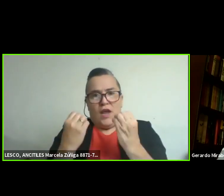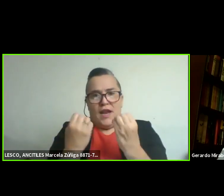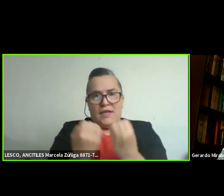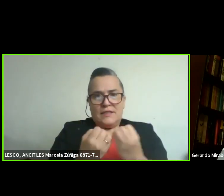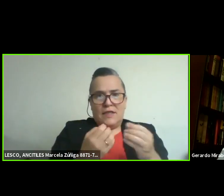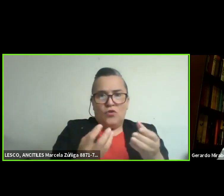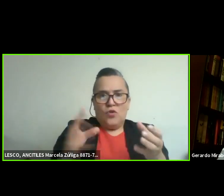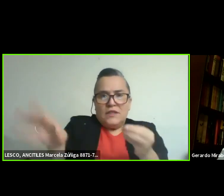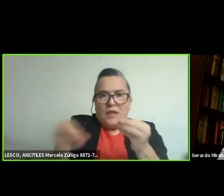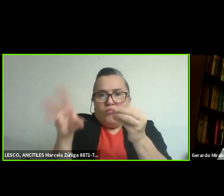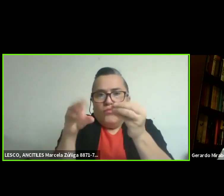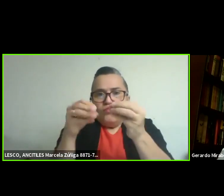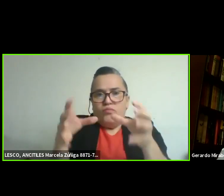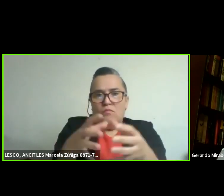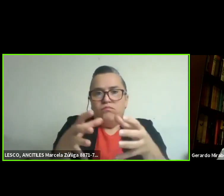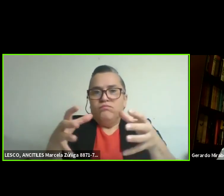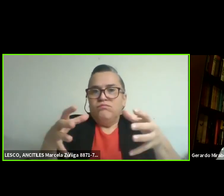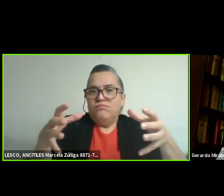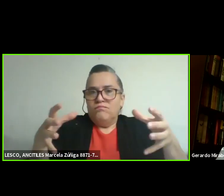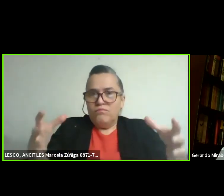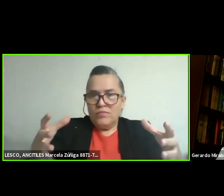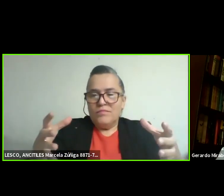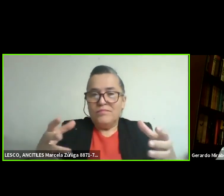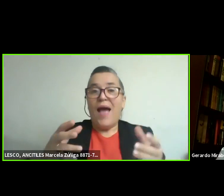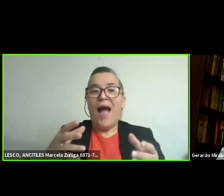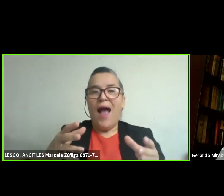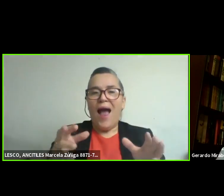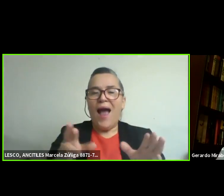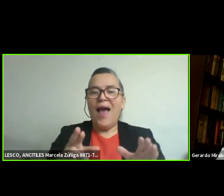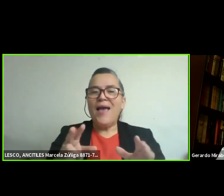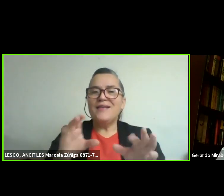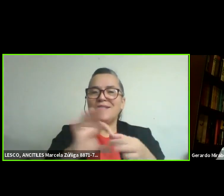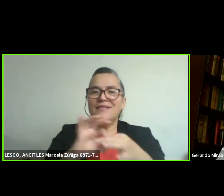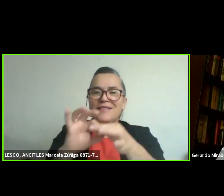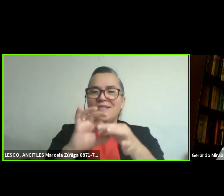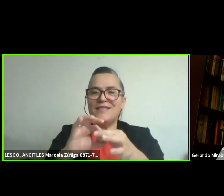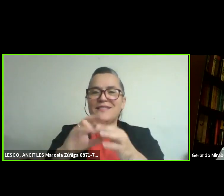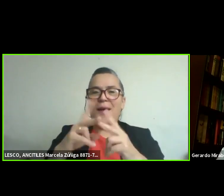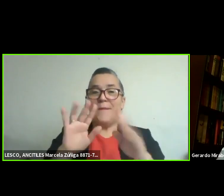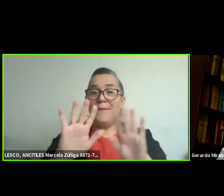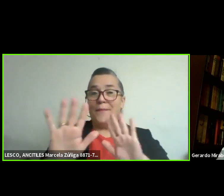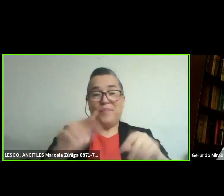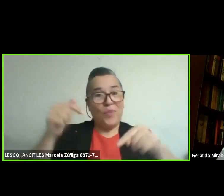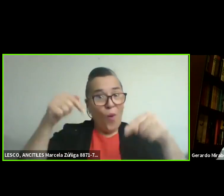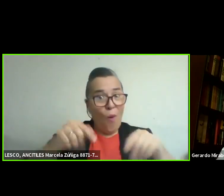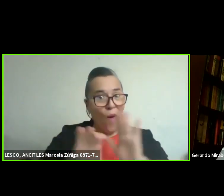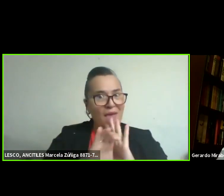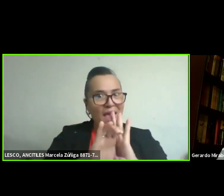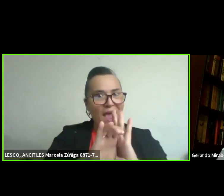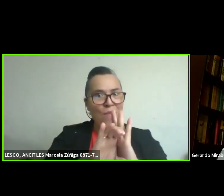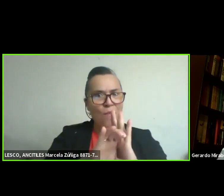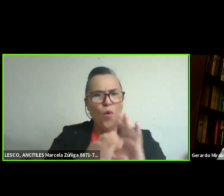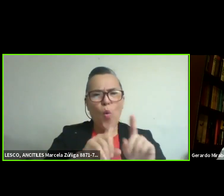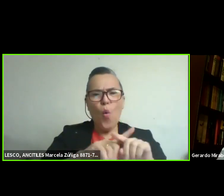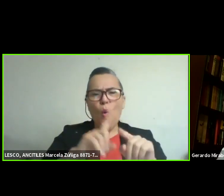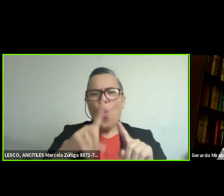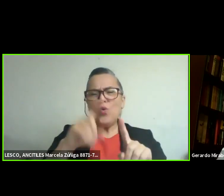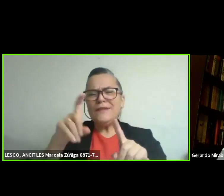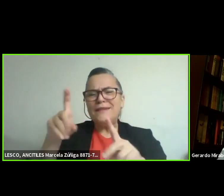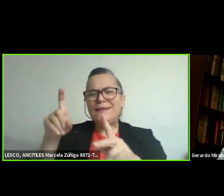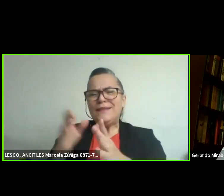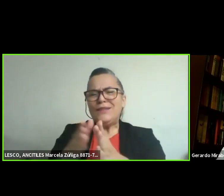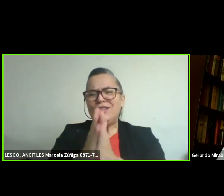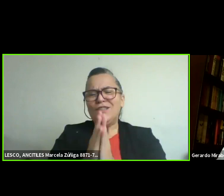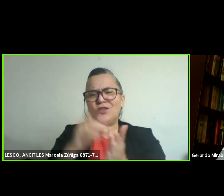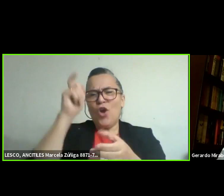han venido sumando poco a poco a esta red virtual un ejemplo es que para el día de hoy recibimos varios cientos de solicitudes de inscripción